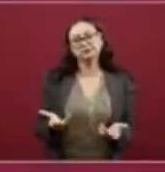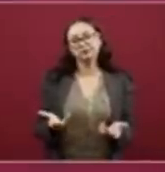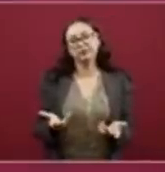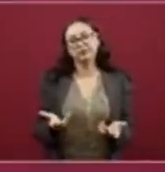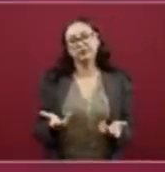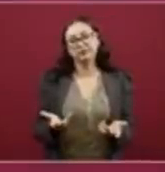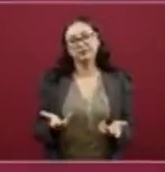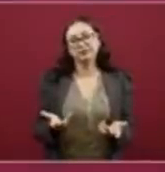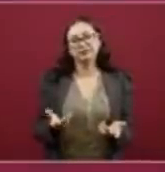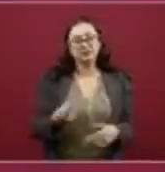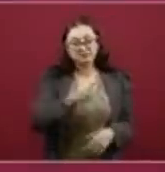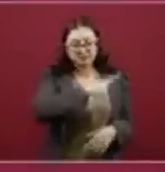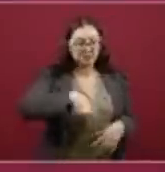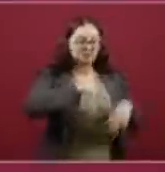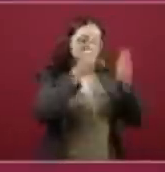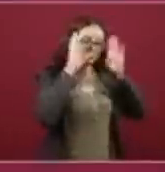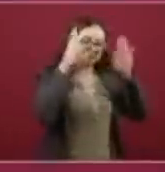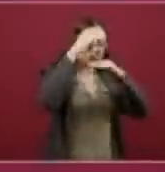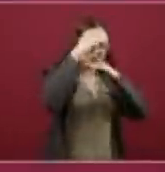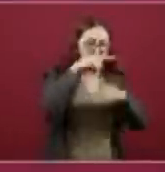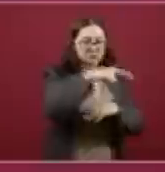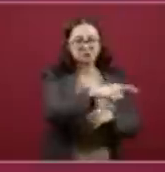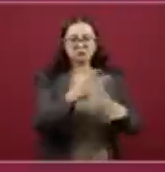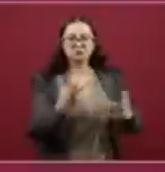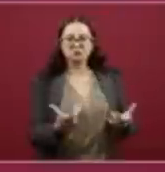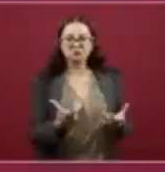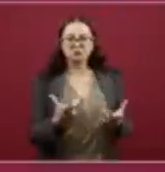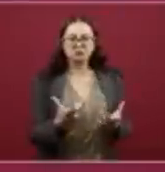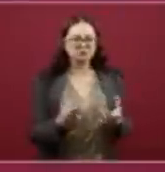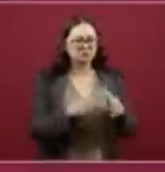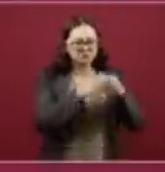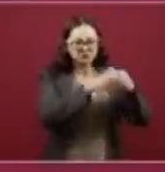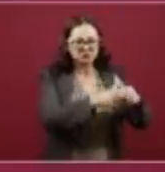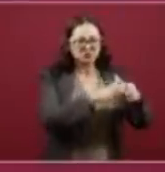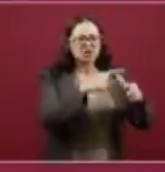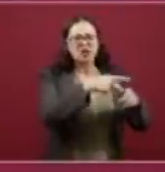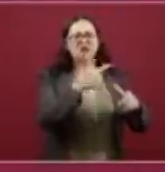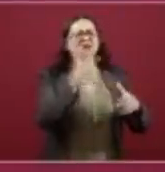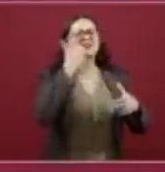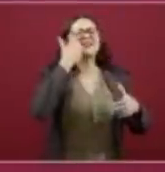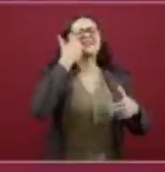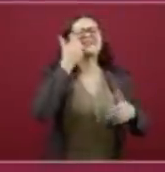como conservadores, son partidarios de mantener el statu quo